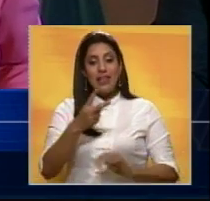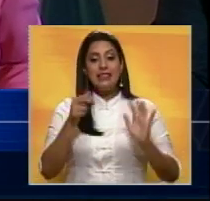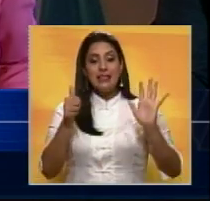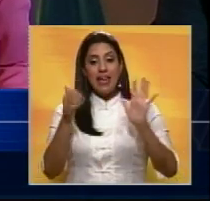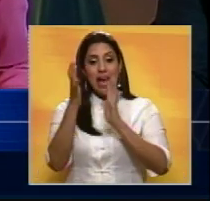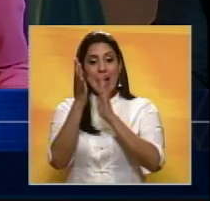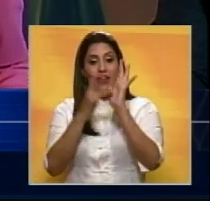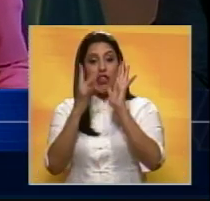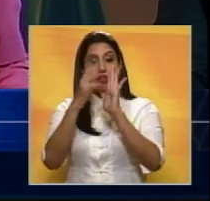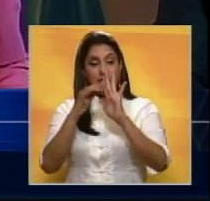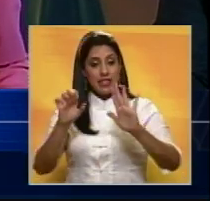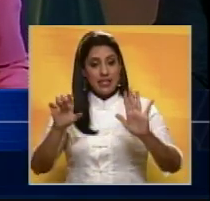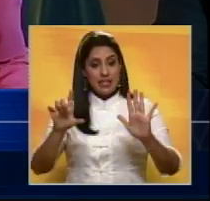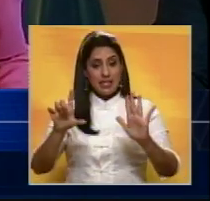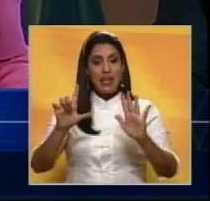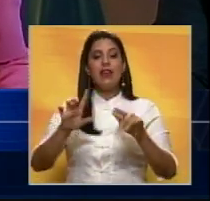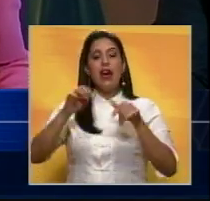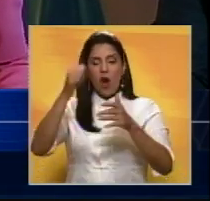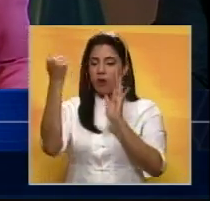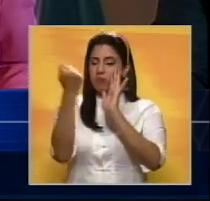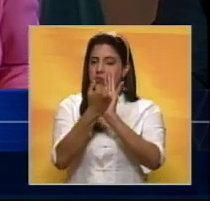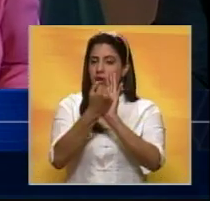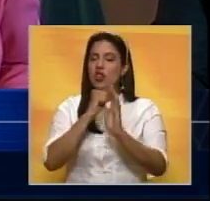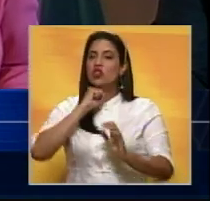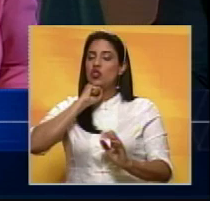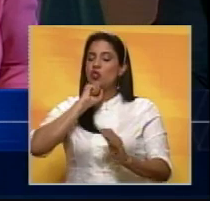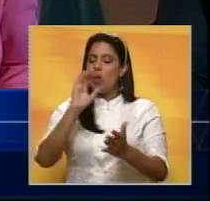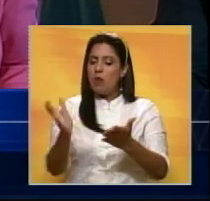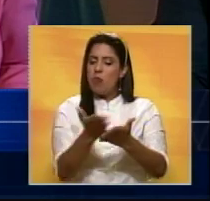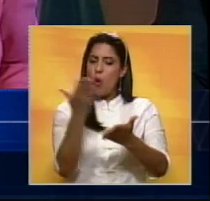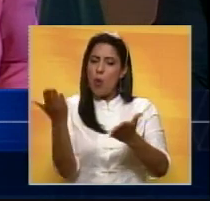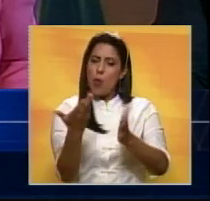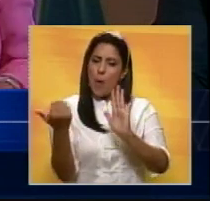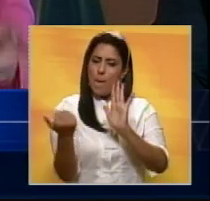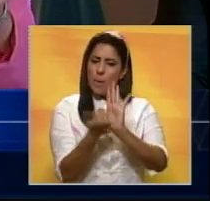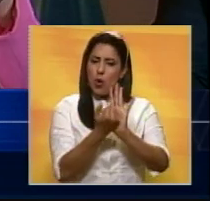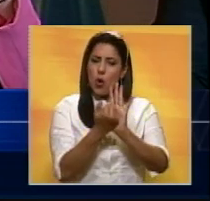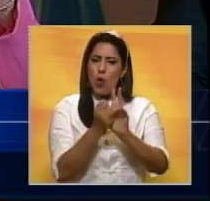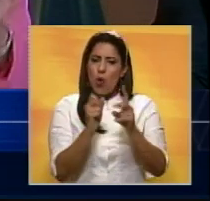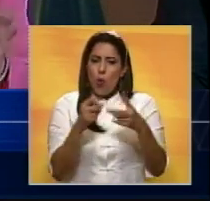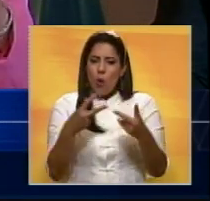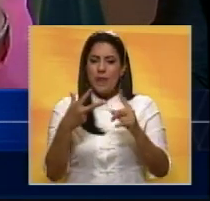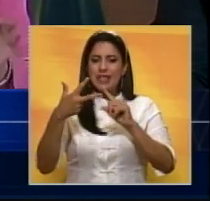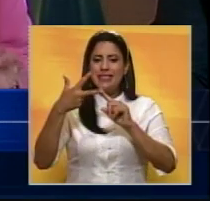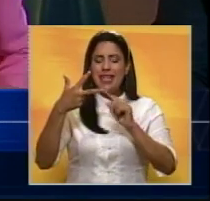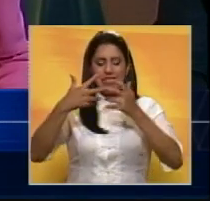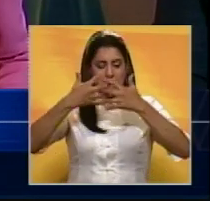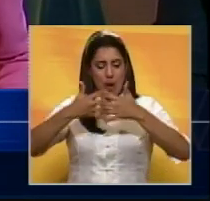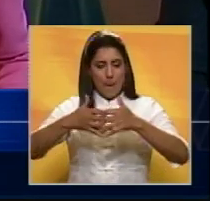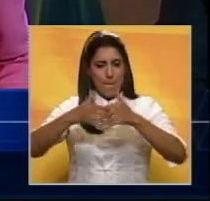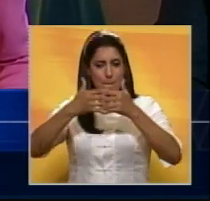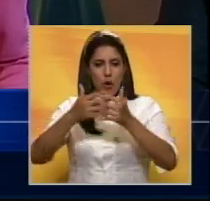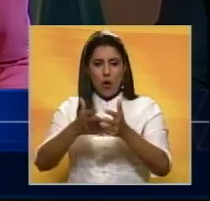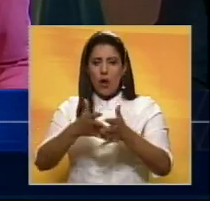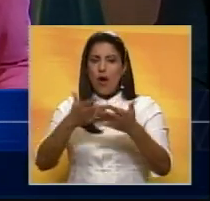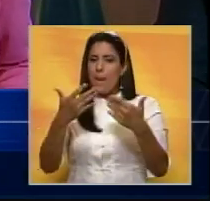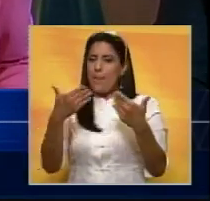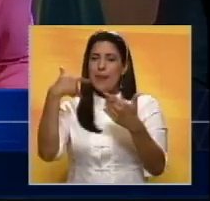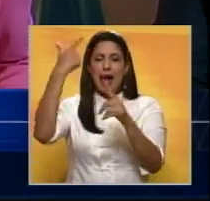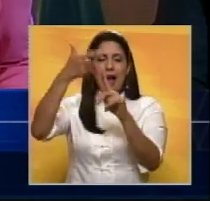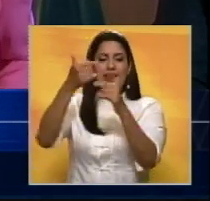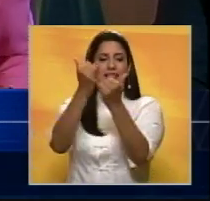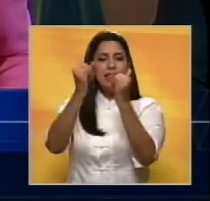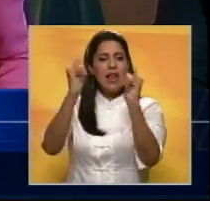de abril de 2017 queda marcada en las páginas de nuestra historia como la tercera empresa hacia